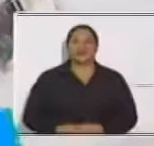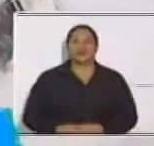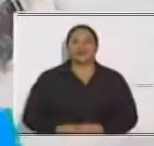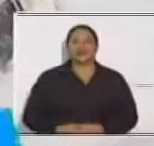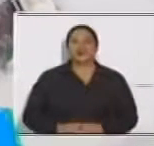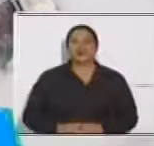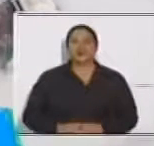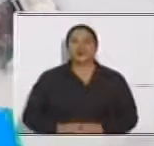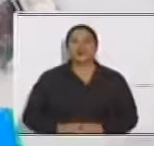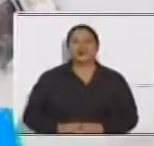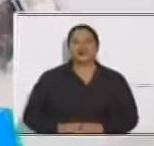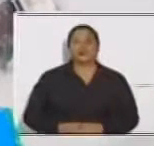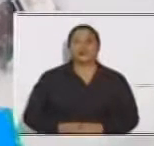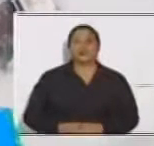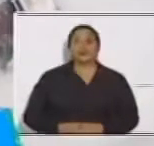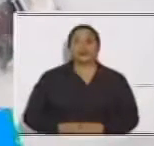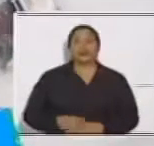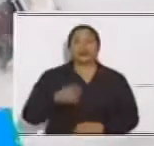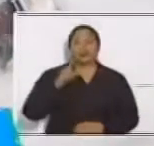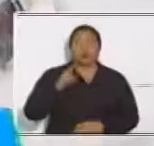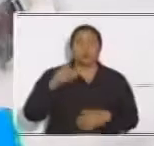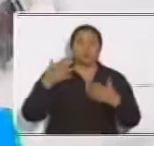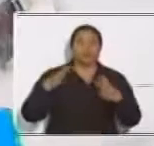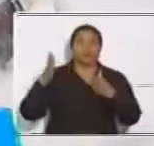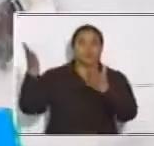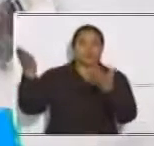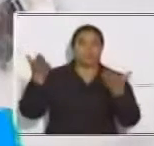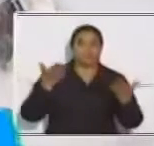Y a la par de ir consiguiendo los materiales,